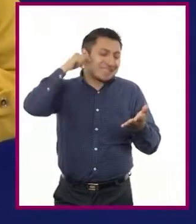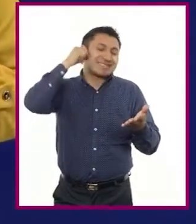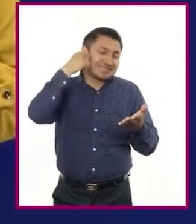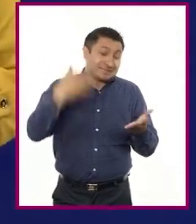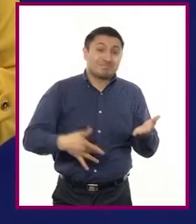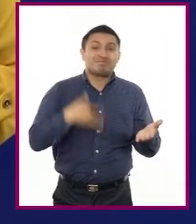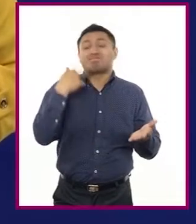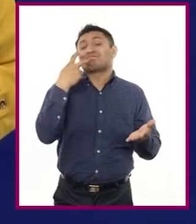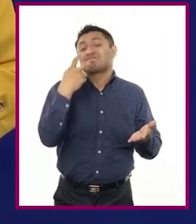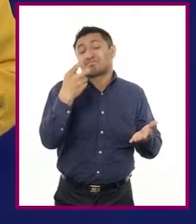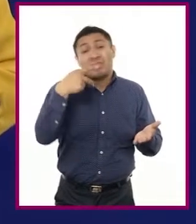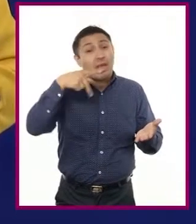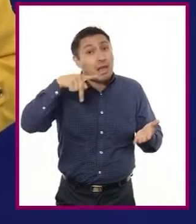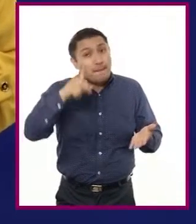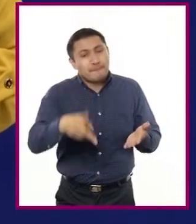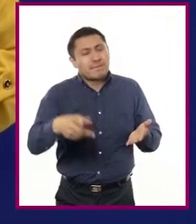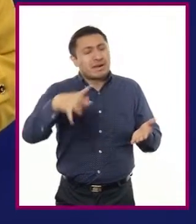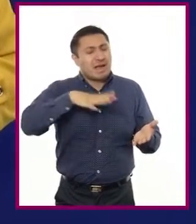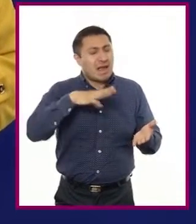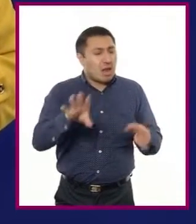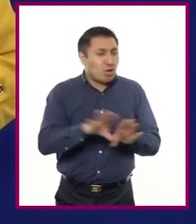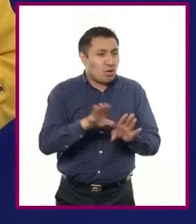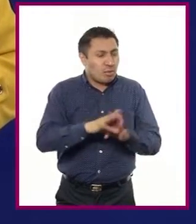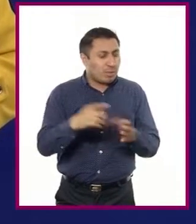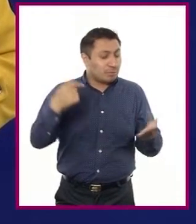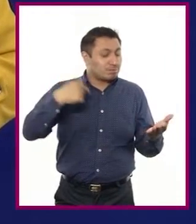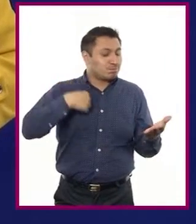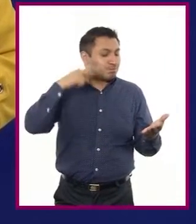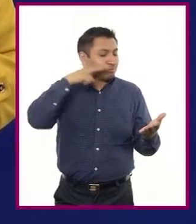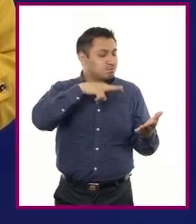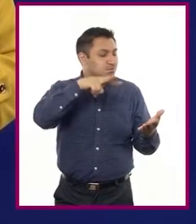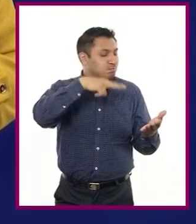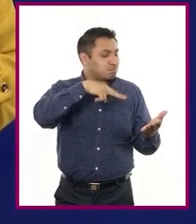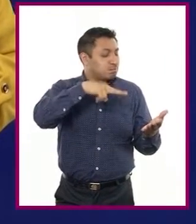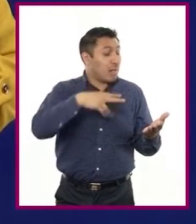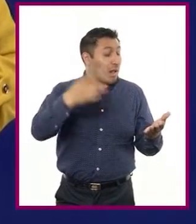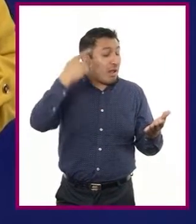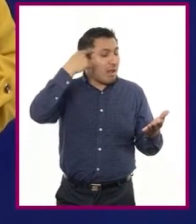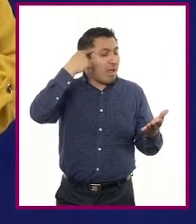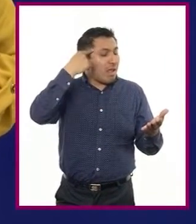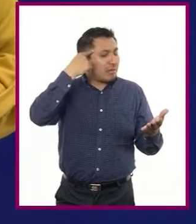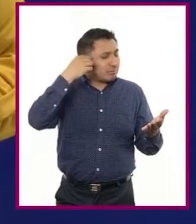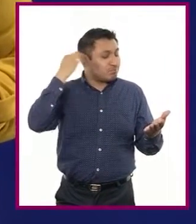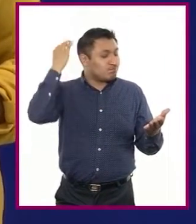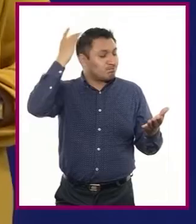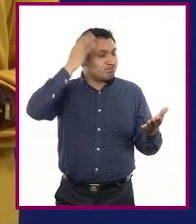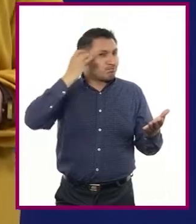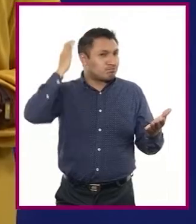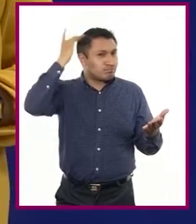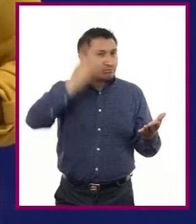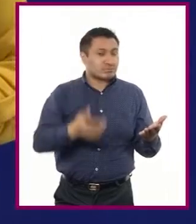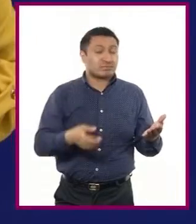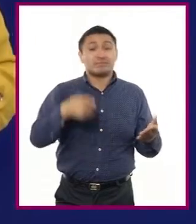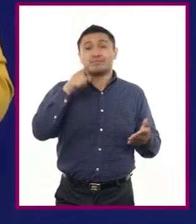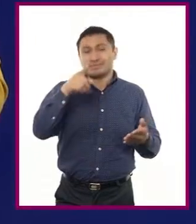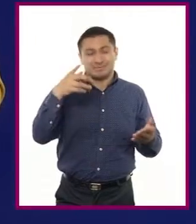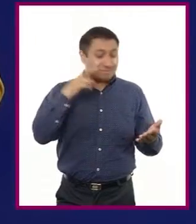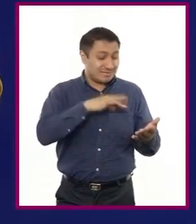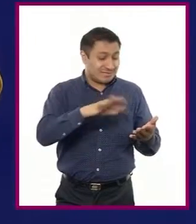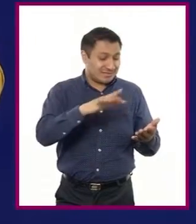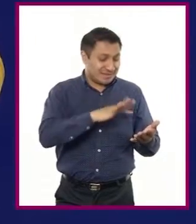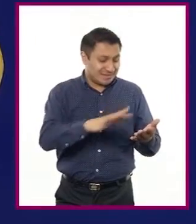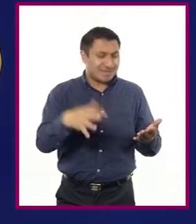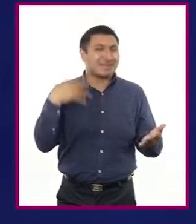embargo, dejan la semilla de la reflexión sembrada. Tras la imagen divertida y las frases